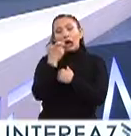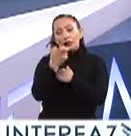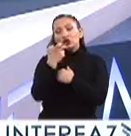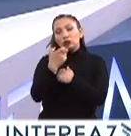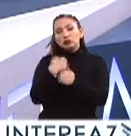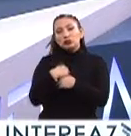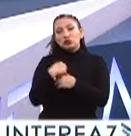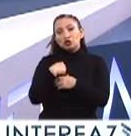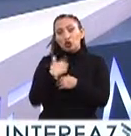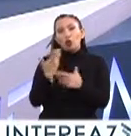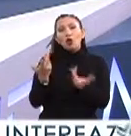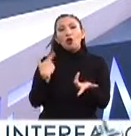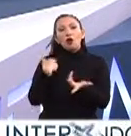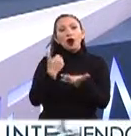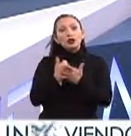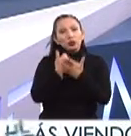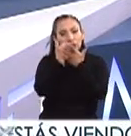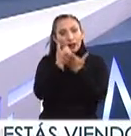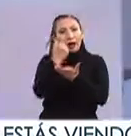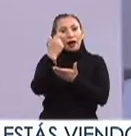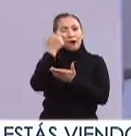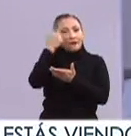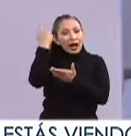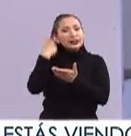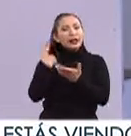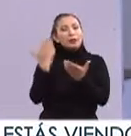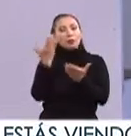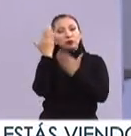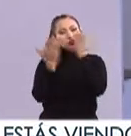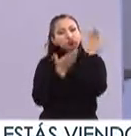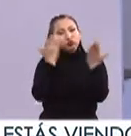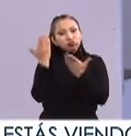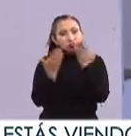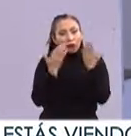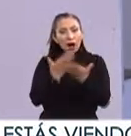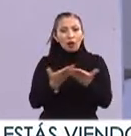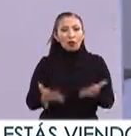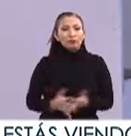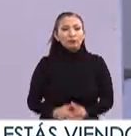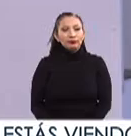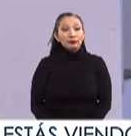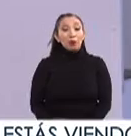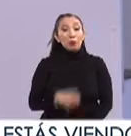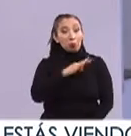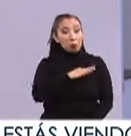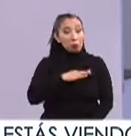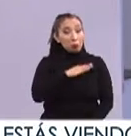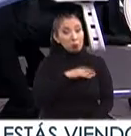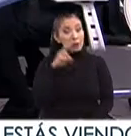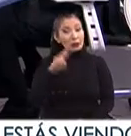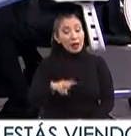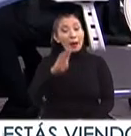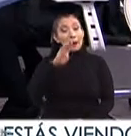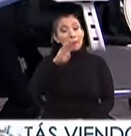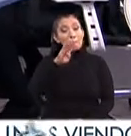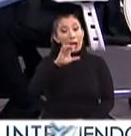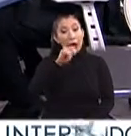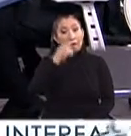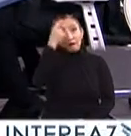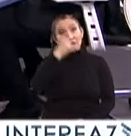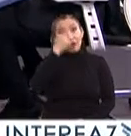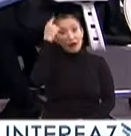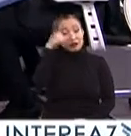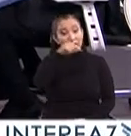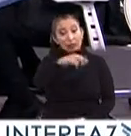es lo que me ha facilitado seguir con mi formación académica hasta ahora. No, pues muchas felicidades porque además son becas nada sencillas,